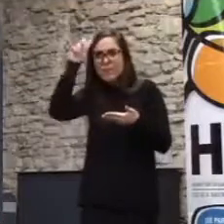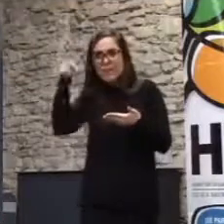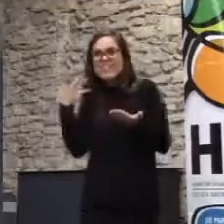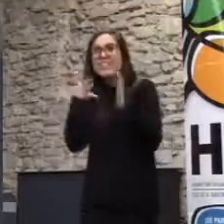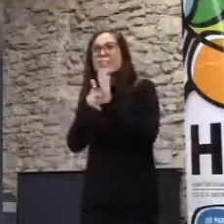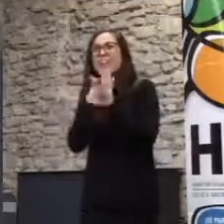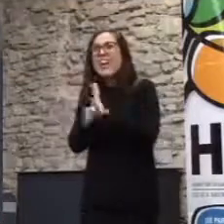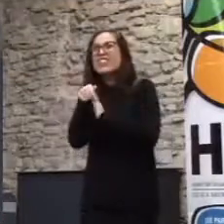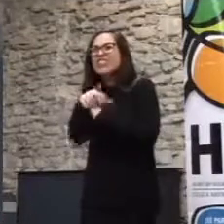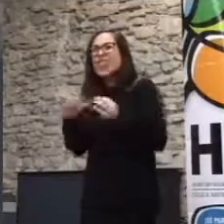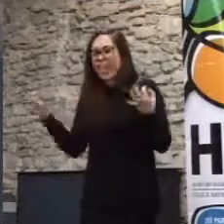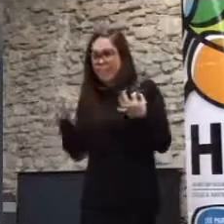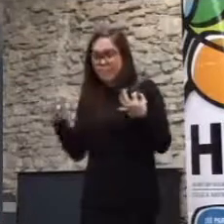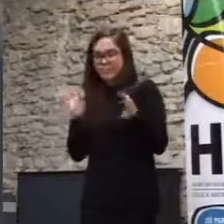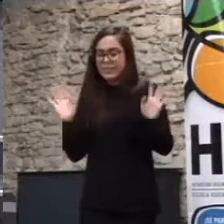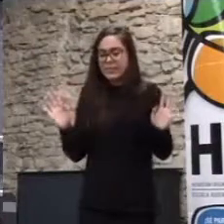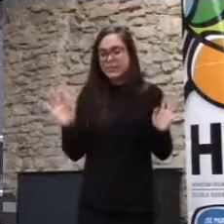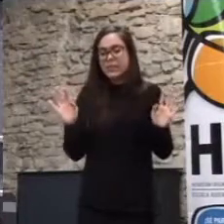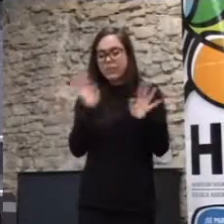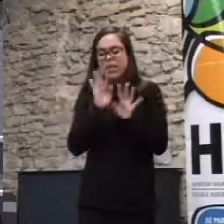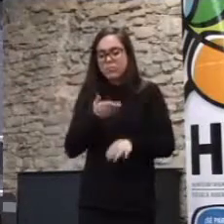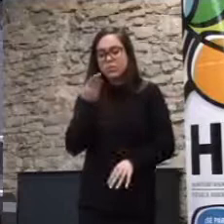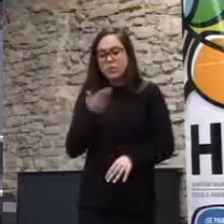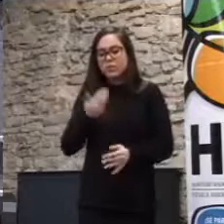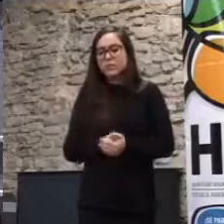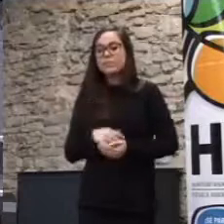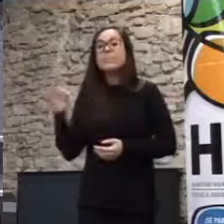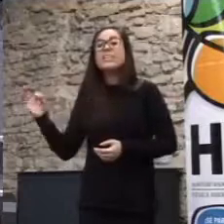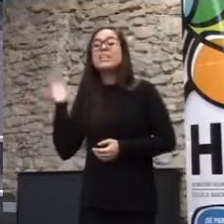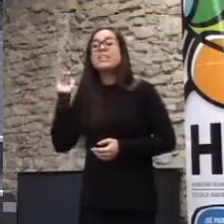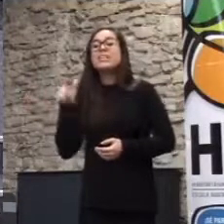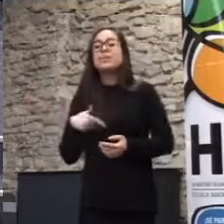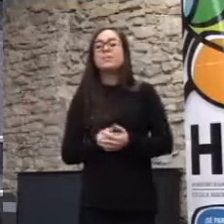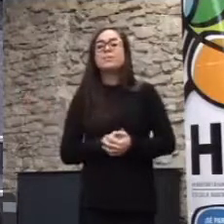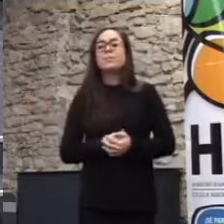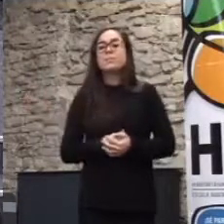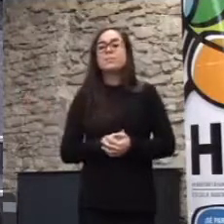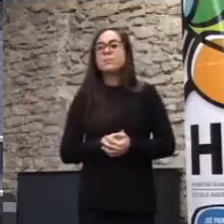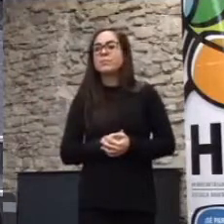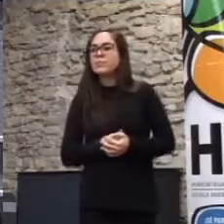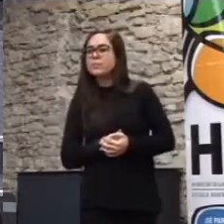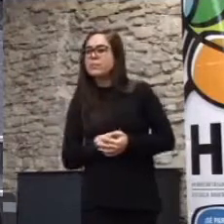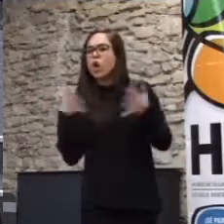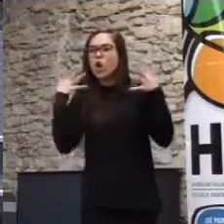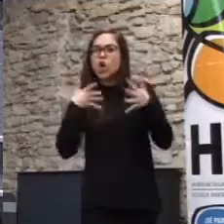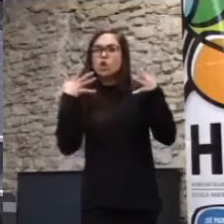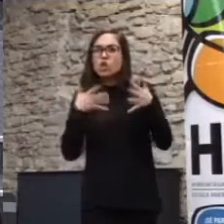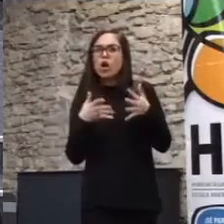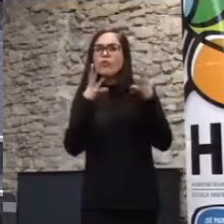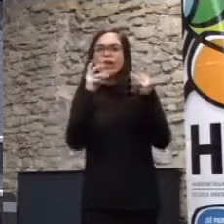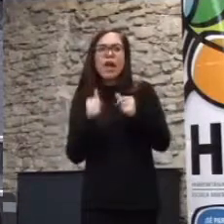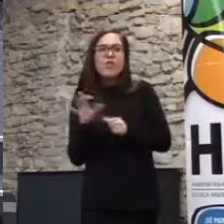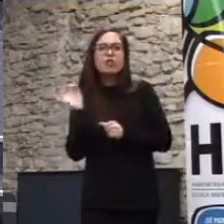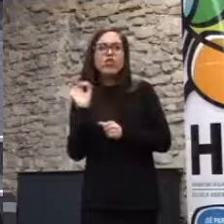cosas importantes. Es que ya básicamente, no sé si a vosotros os pasa, pero yo cuando pongo esas cosas, Consejo Vasco de Finanzas o Juntas Generales, yo